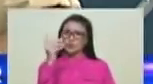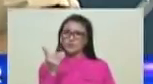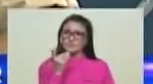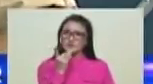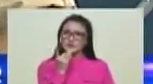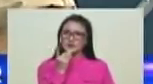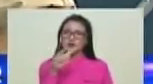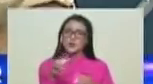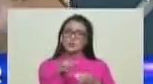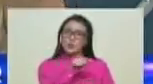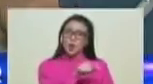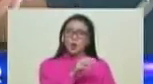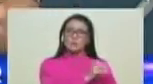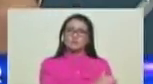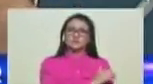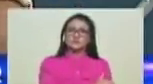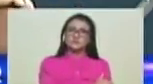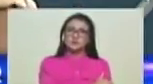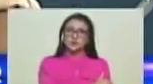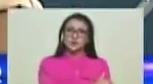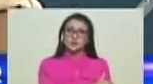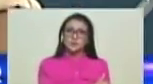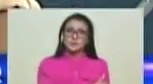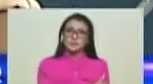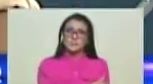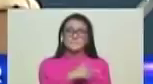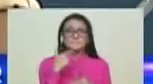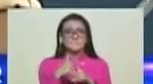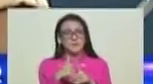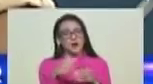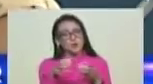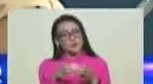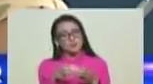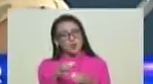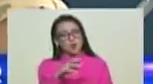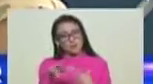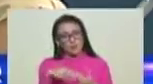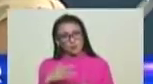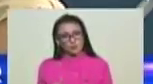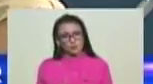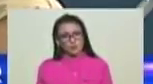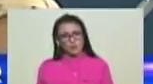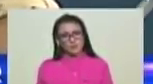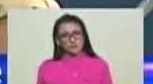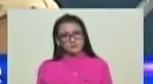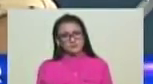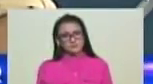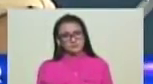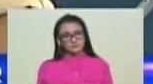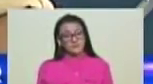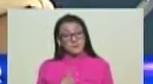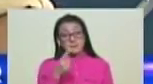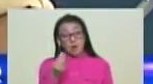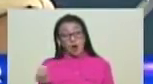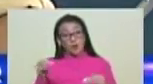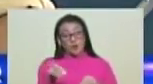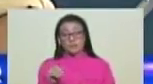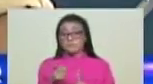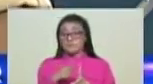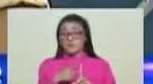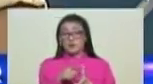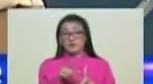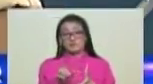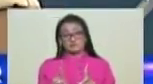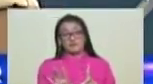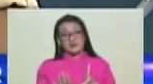entre los factores de la oposición venezolana y las fuerzas de la revolución venezolana. Eso fue en lo primero con lo que nos pusimos de acuerdo.